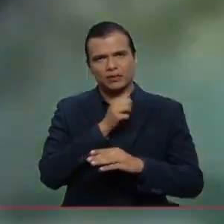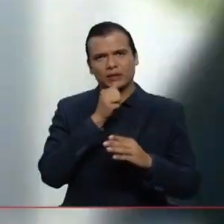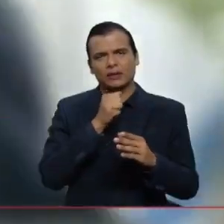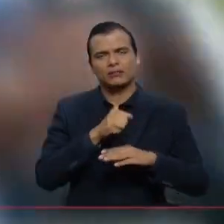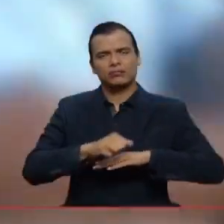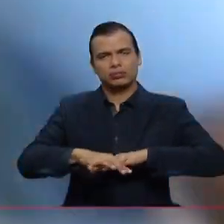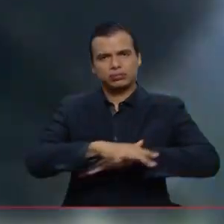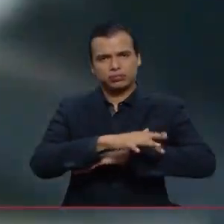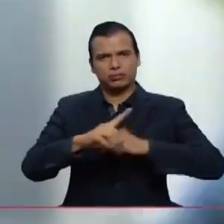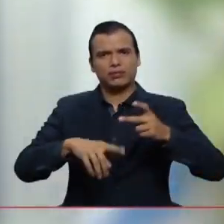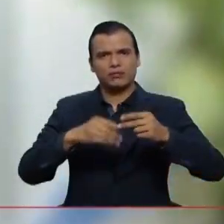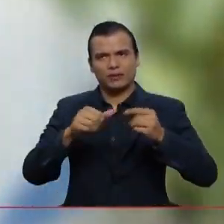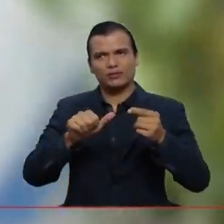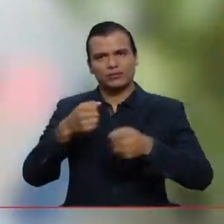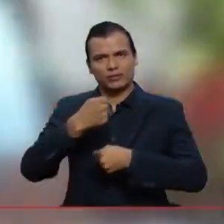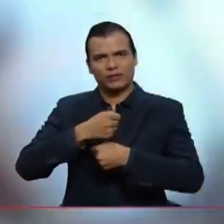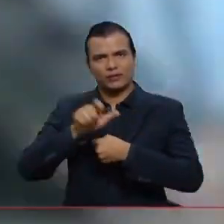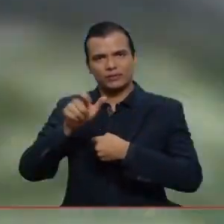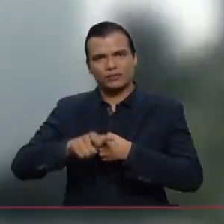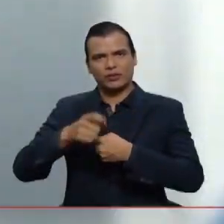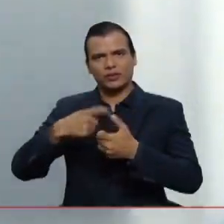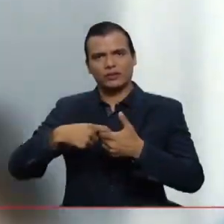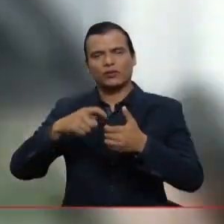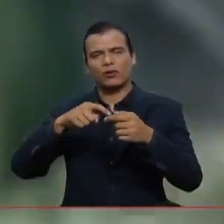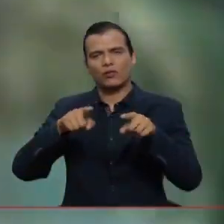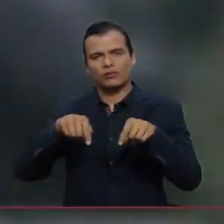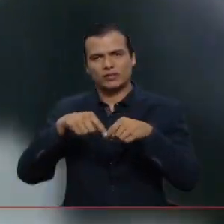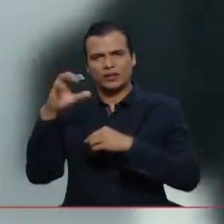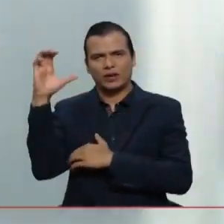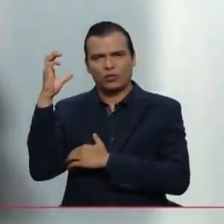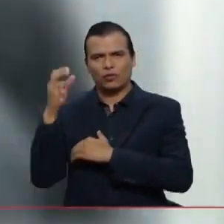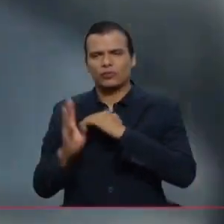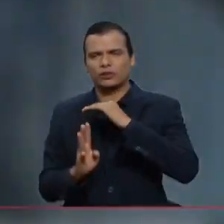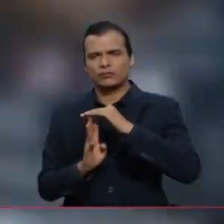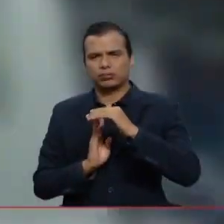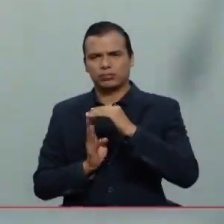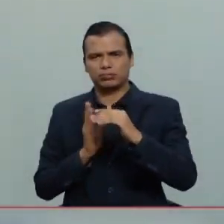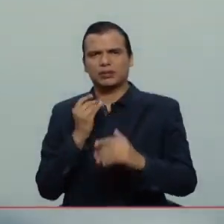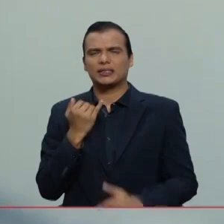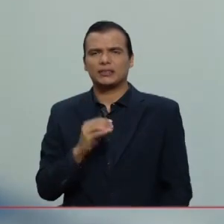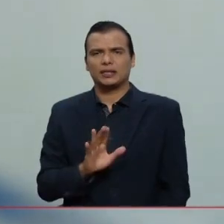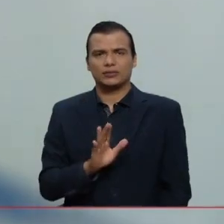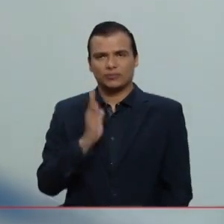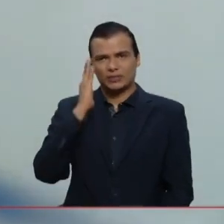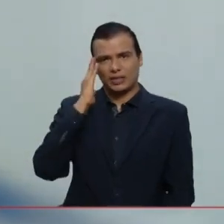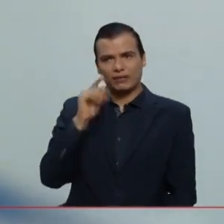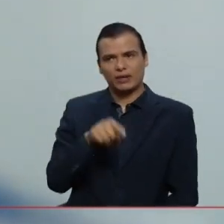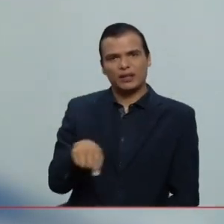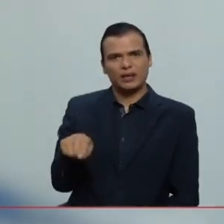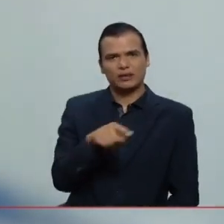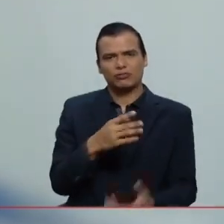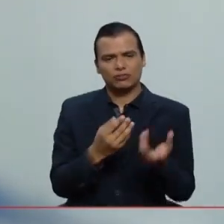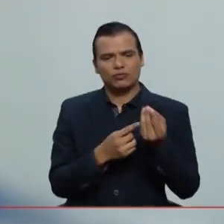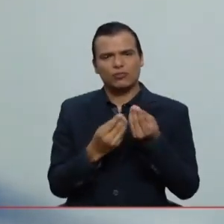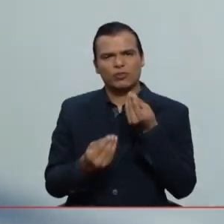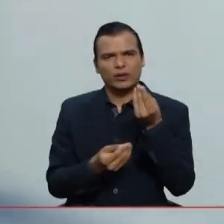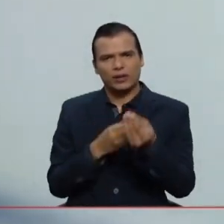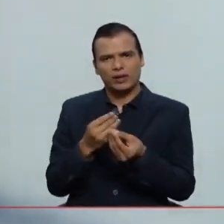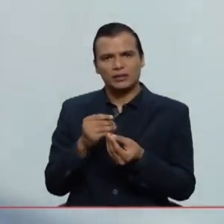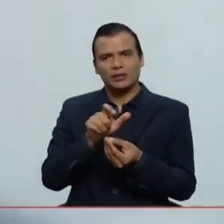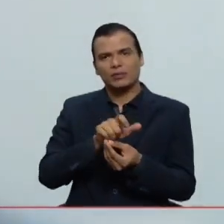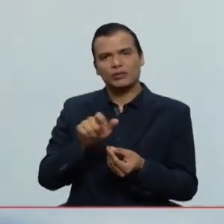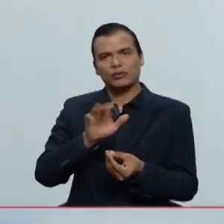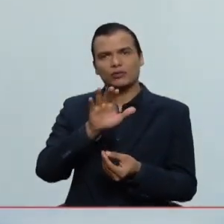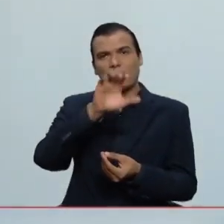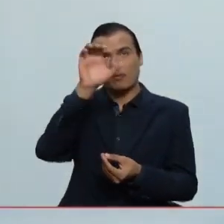operaciones de este año se han logrado rescatar a 564 migrantes a nivel nacional. Vale la pena decir que el operativo se adelantó en San